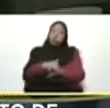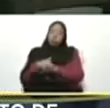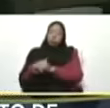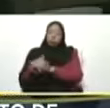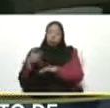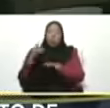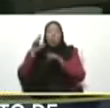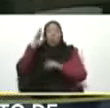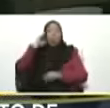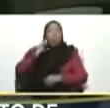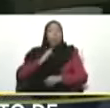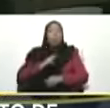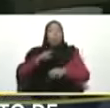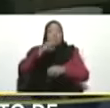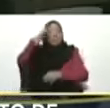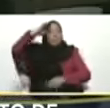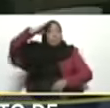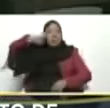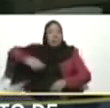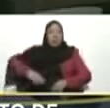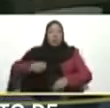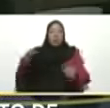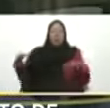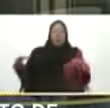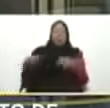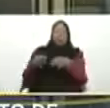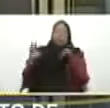Aquí Bolívar se hizo oficial de milicias.